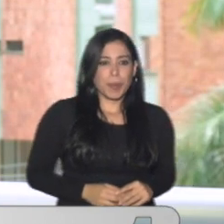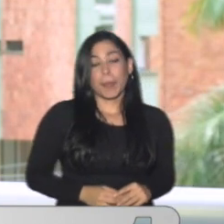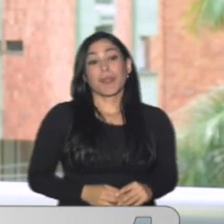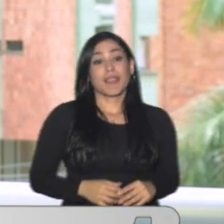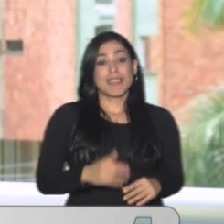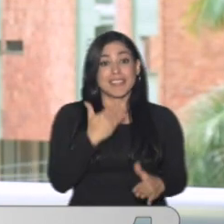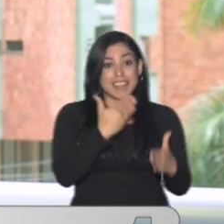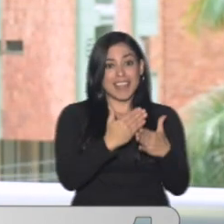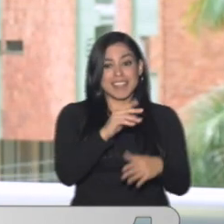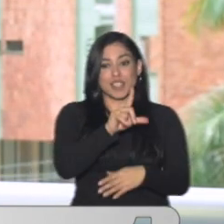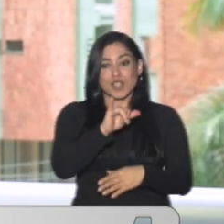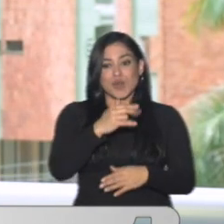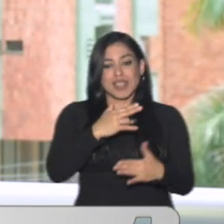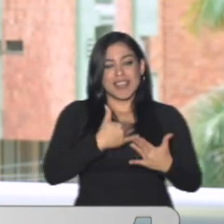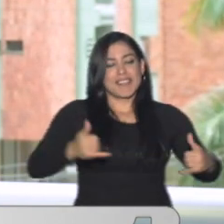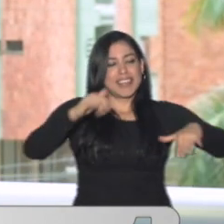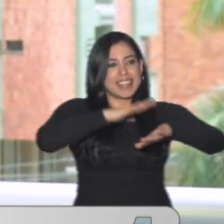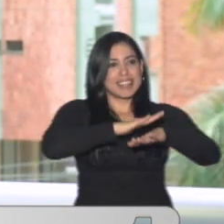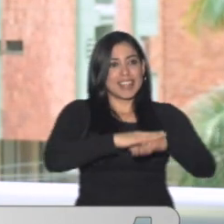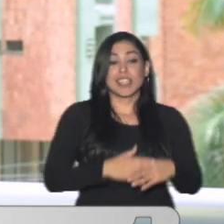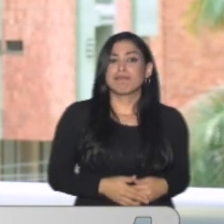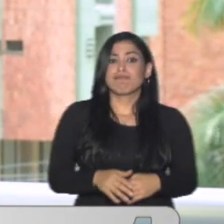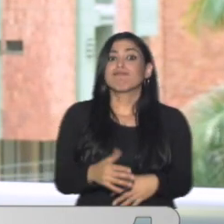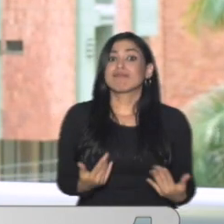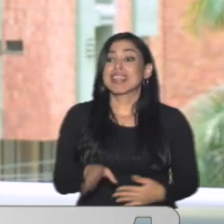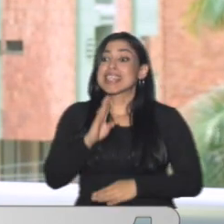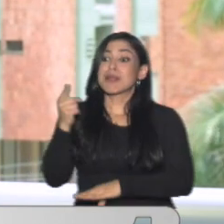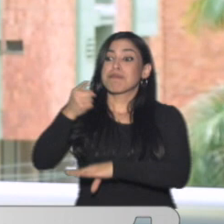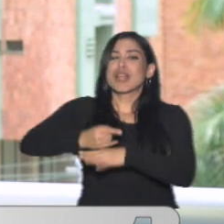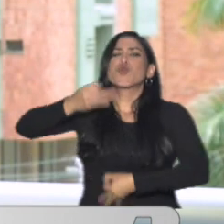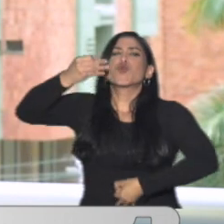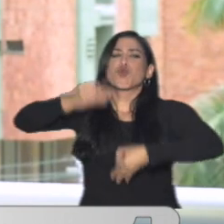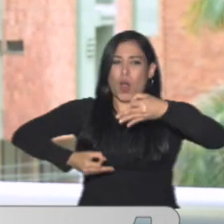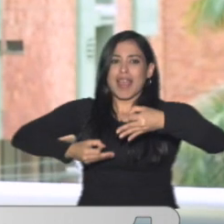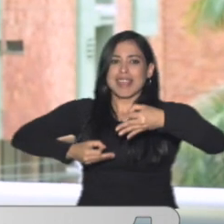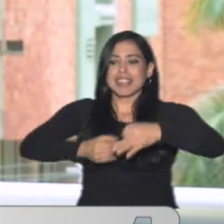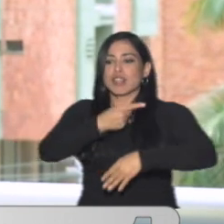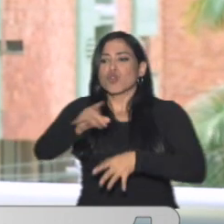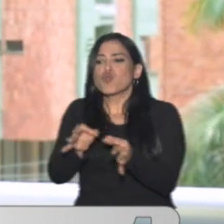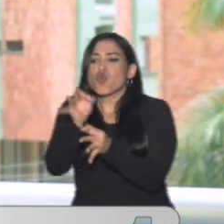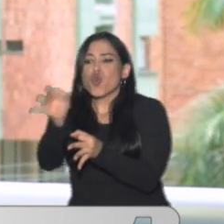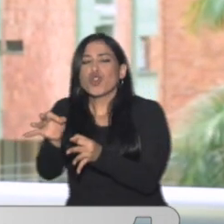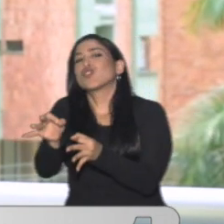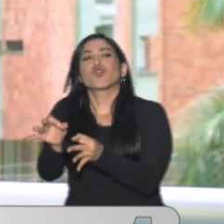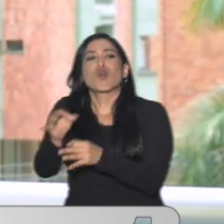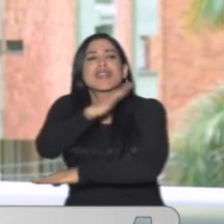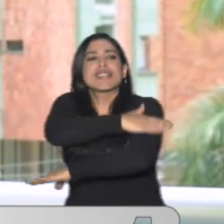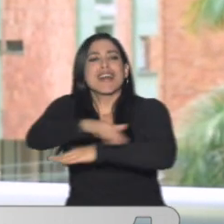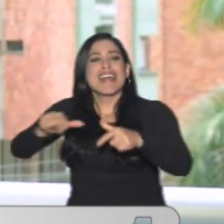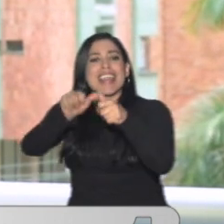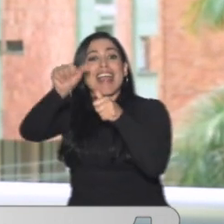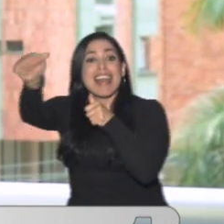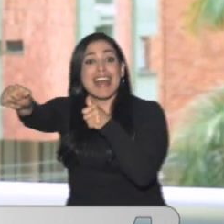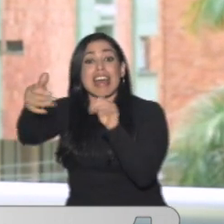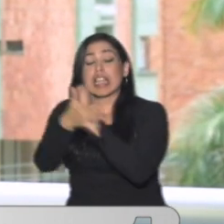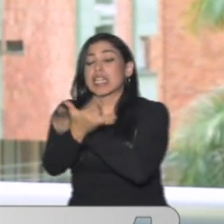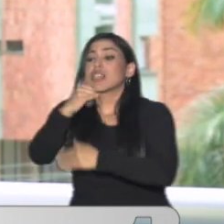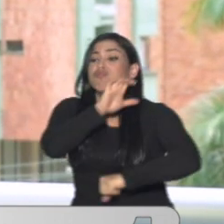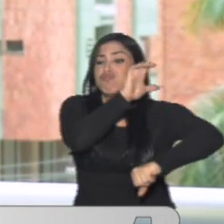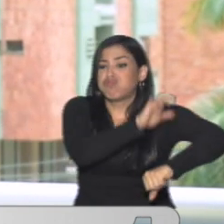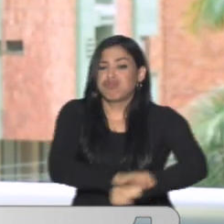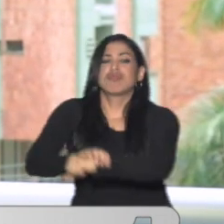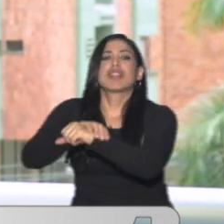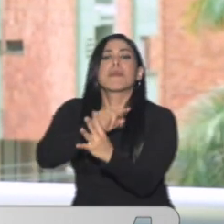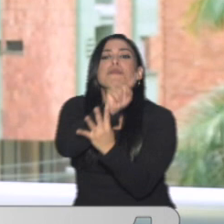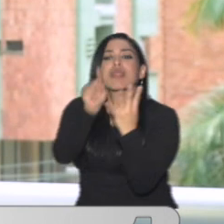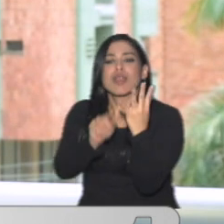muchas gracias a luis está muy buenas tardes fue por orden de un juez en el municipio de sabanalarga que se dio la captura de